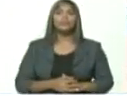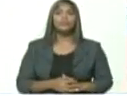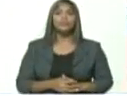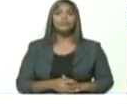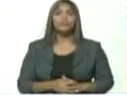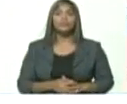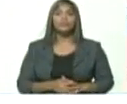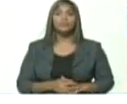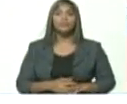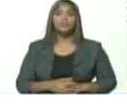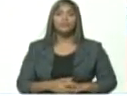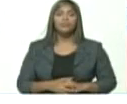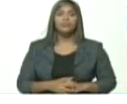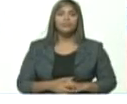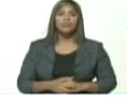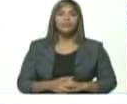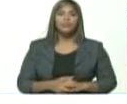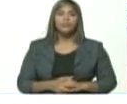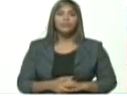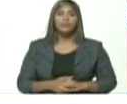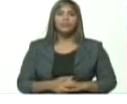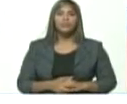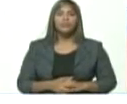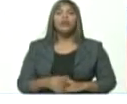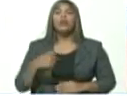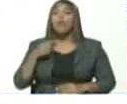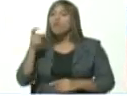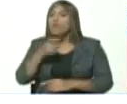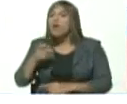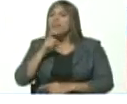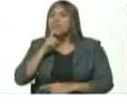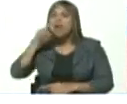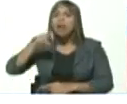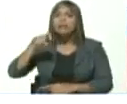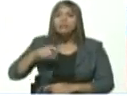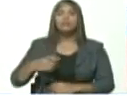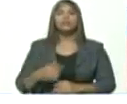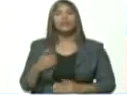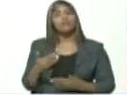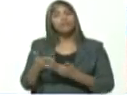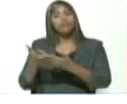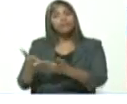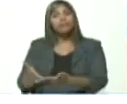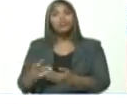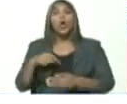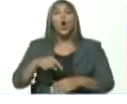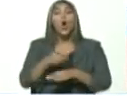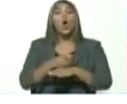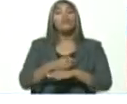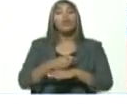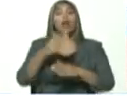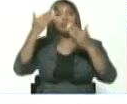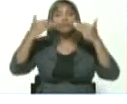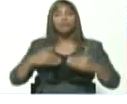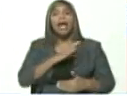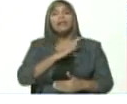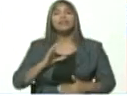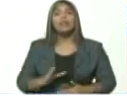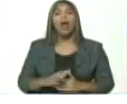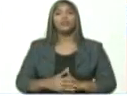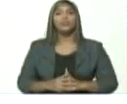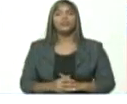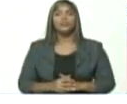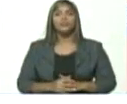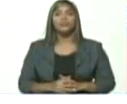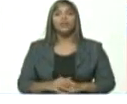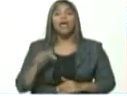que sufren, por los que necesitan. Y nuestro gobierno es un gobierno cristiano. Nuestra revolución es una